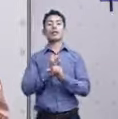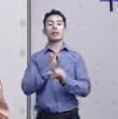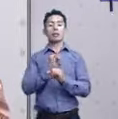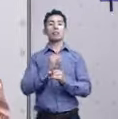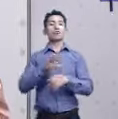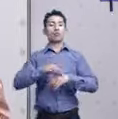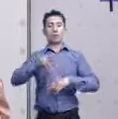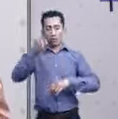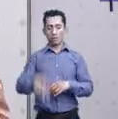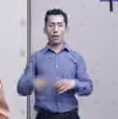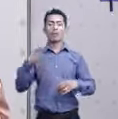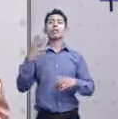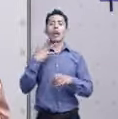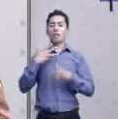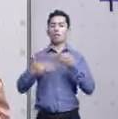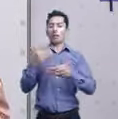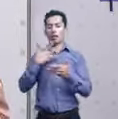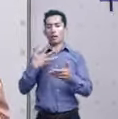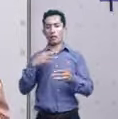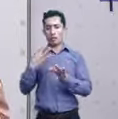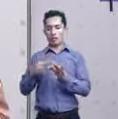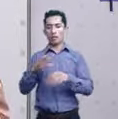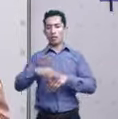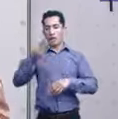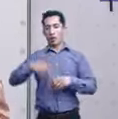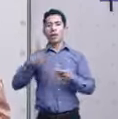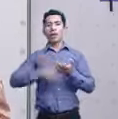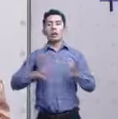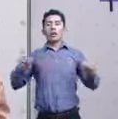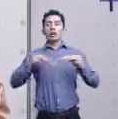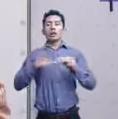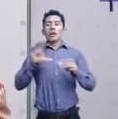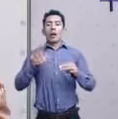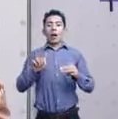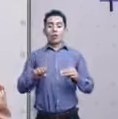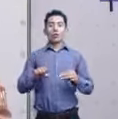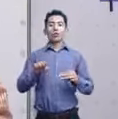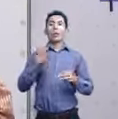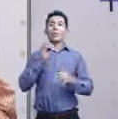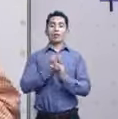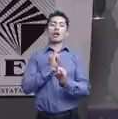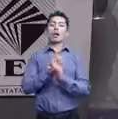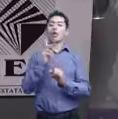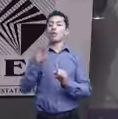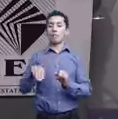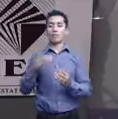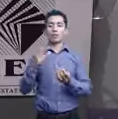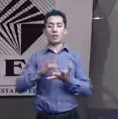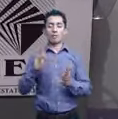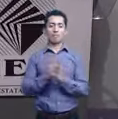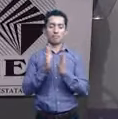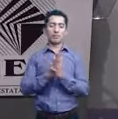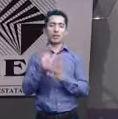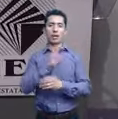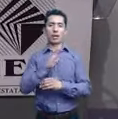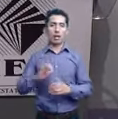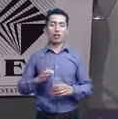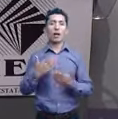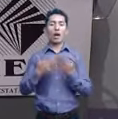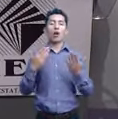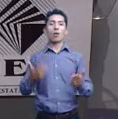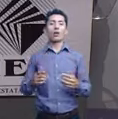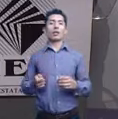una realidad, ya lo tenemos avanzado, va a ser una realidad en Misquiahuala, campus de la UNAM, campus virtual. Muchas gracias por su intervención, candidato.